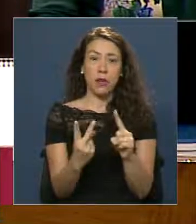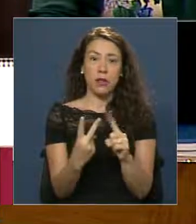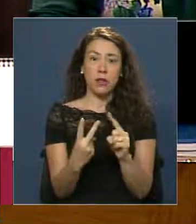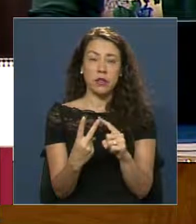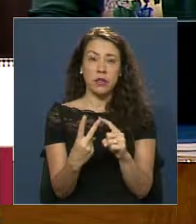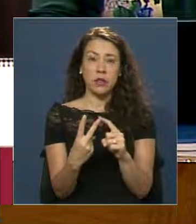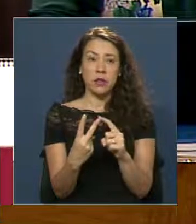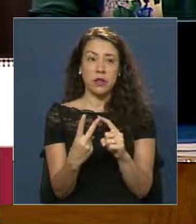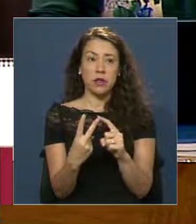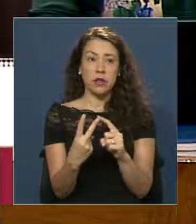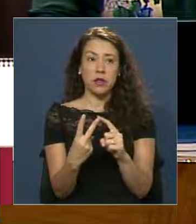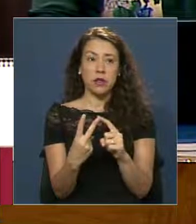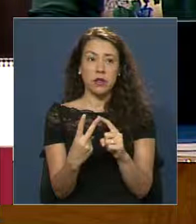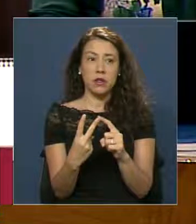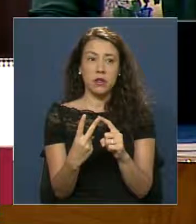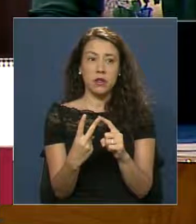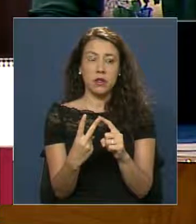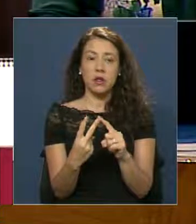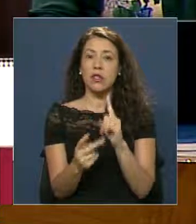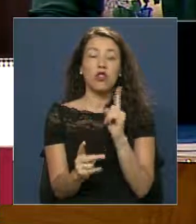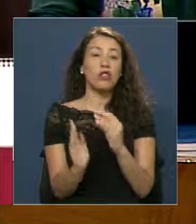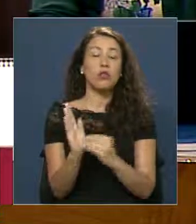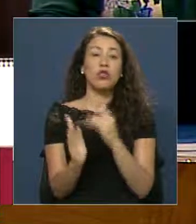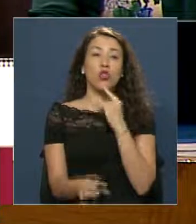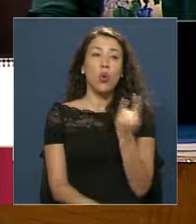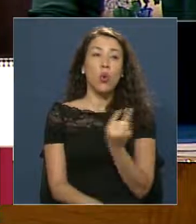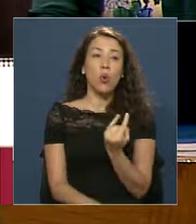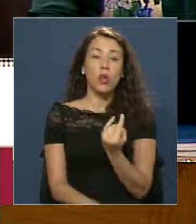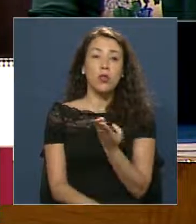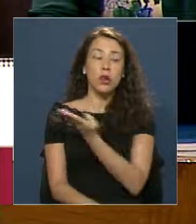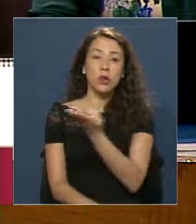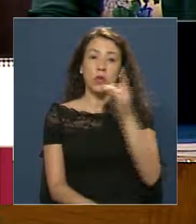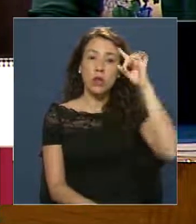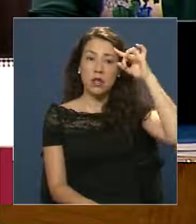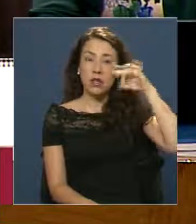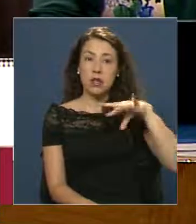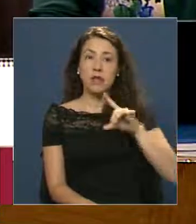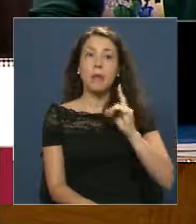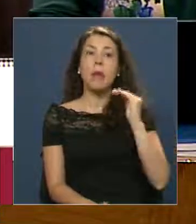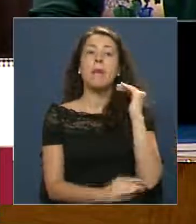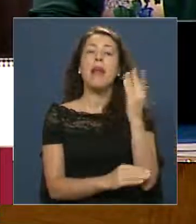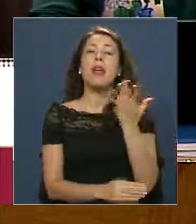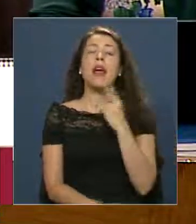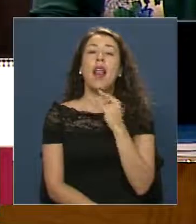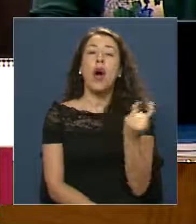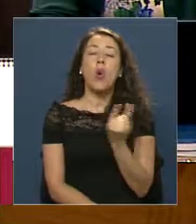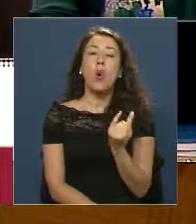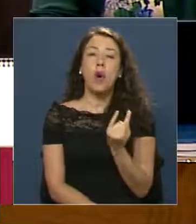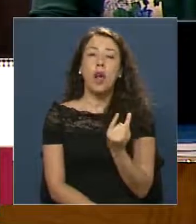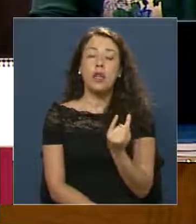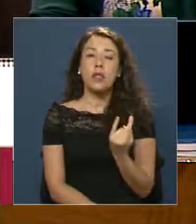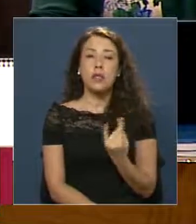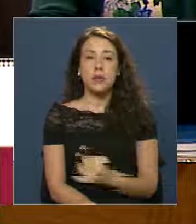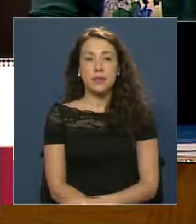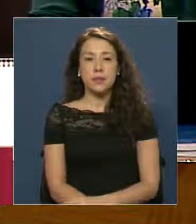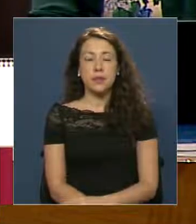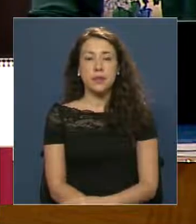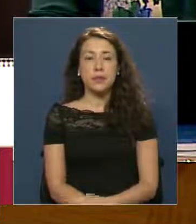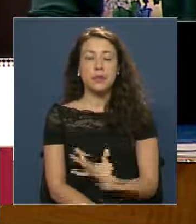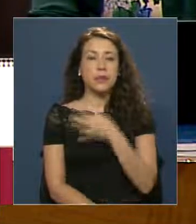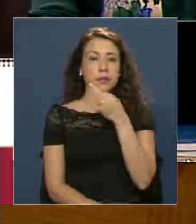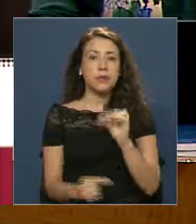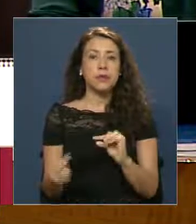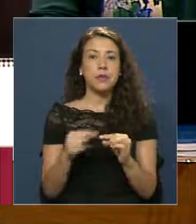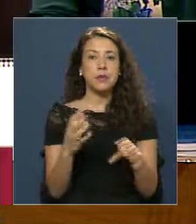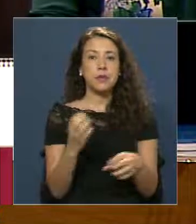lugar, tampoco tiene urgencia. Como ustedes saben, prevalecen las urgencias. Se ha planteado la